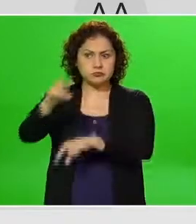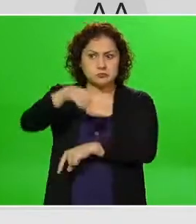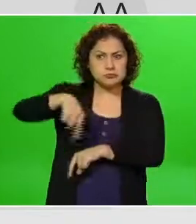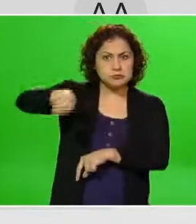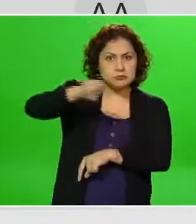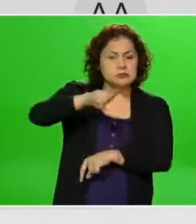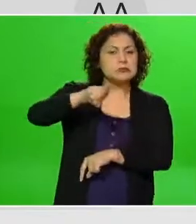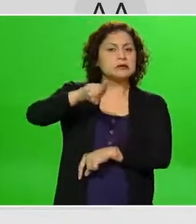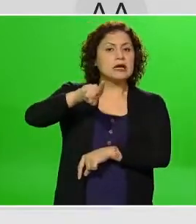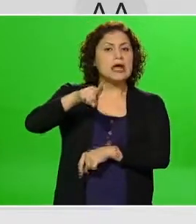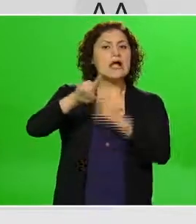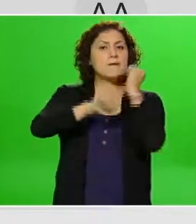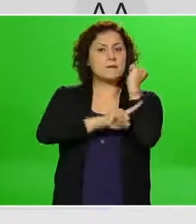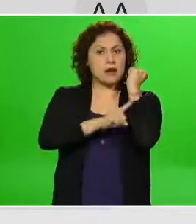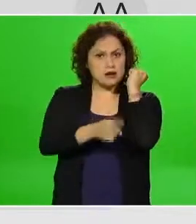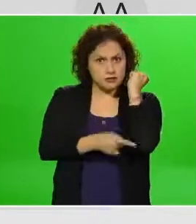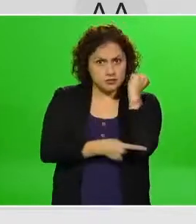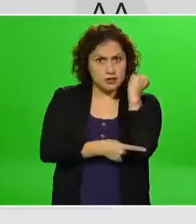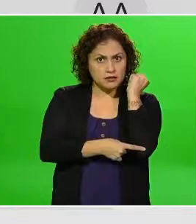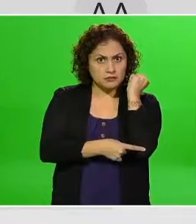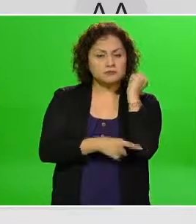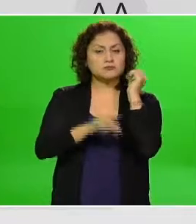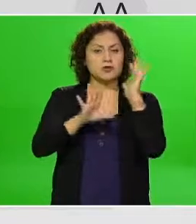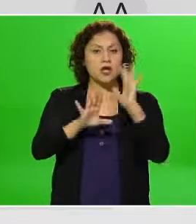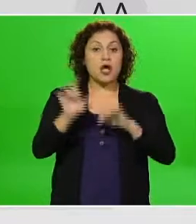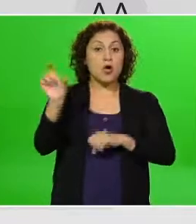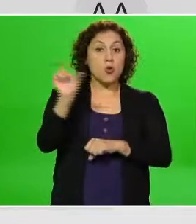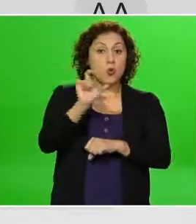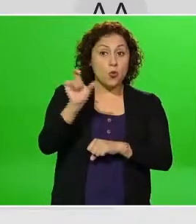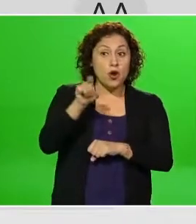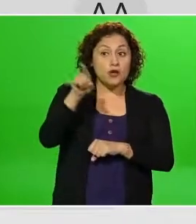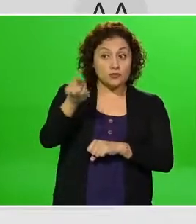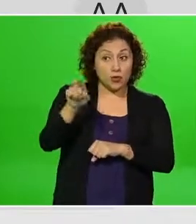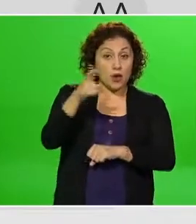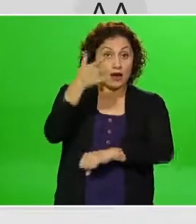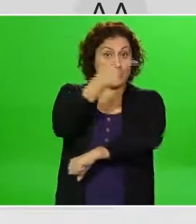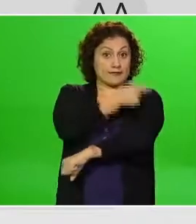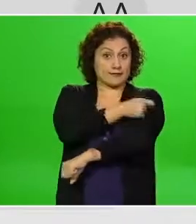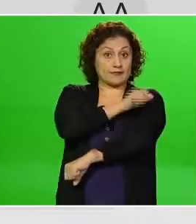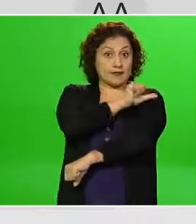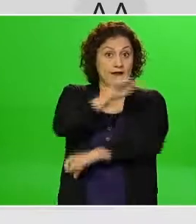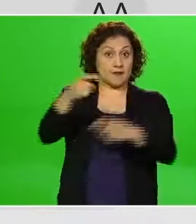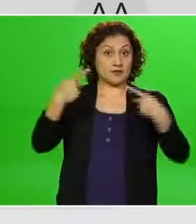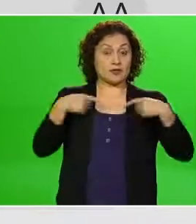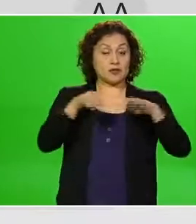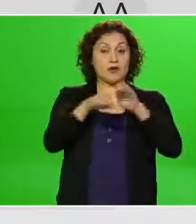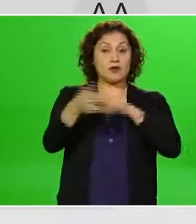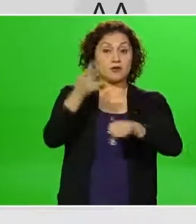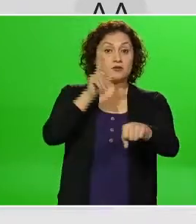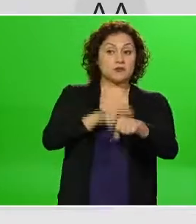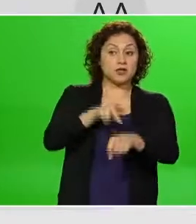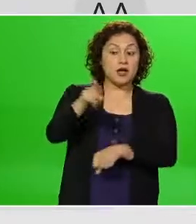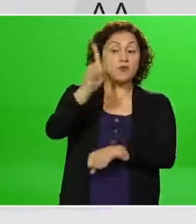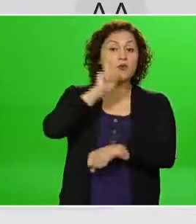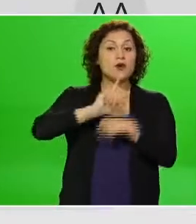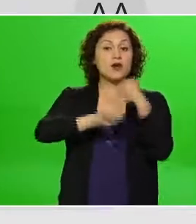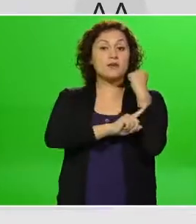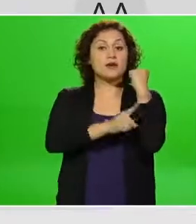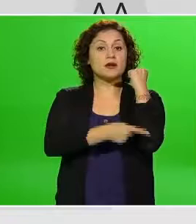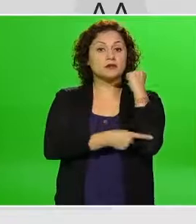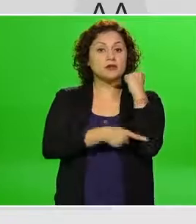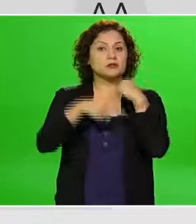encontraban embarazadas y que al tocar a su grupo poblacional la vacuna, entonces pudieron hacer uso de